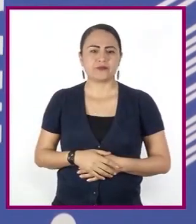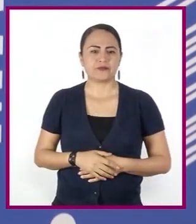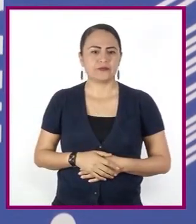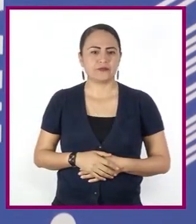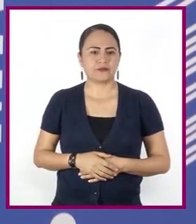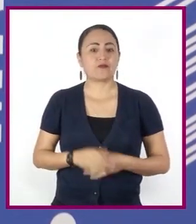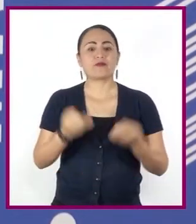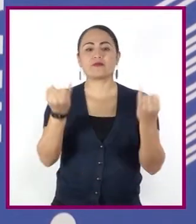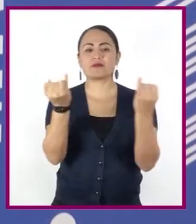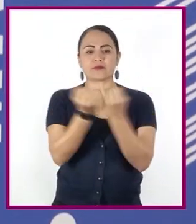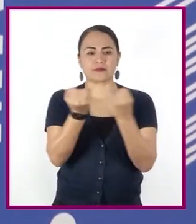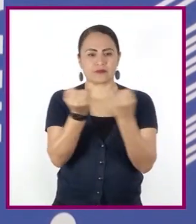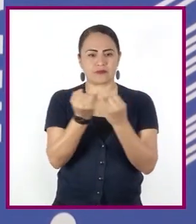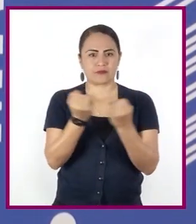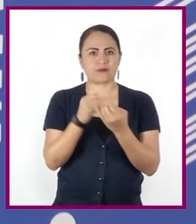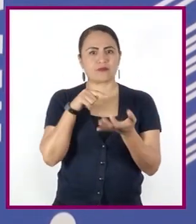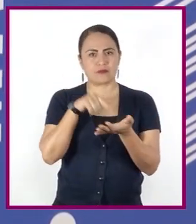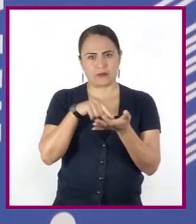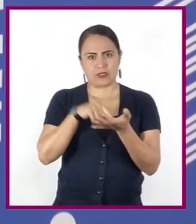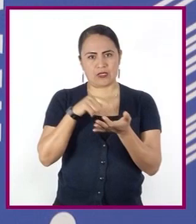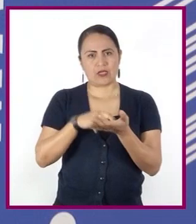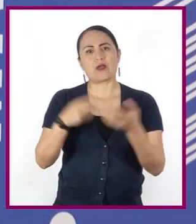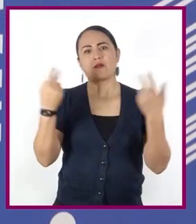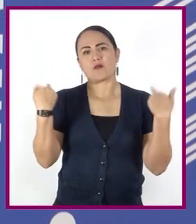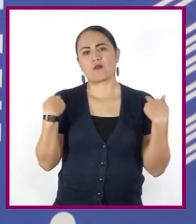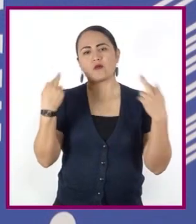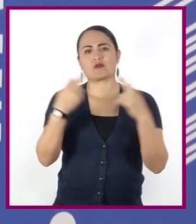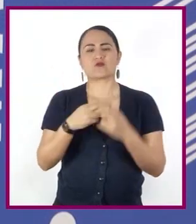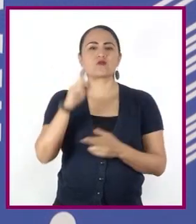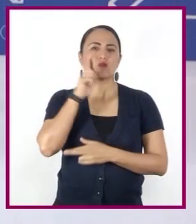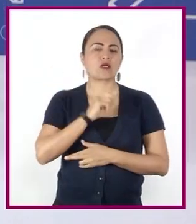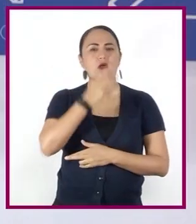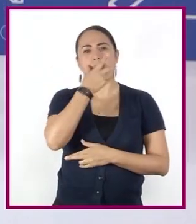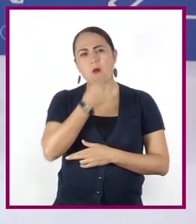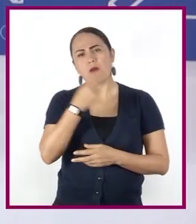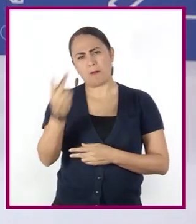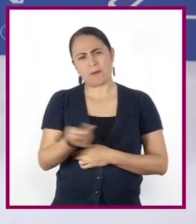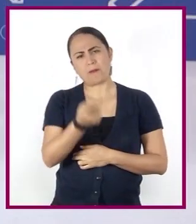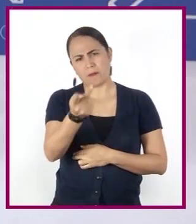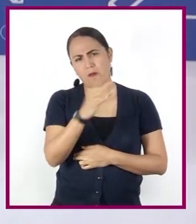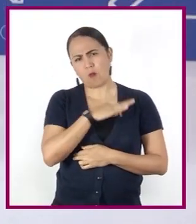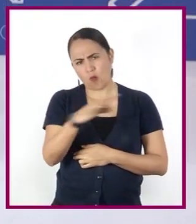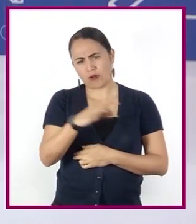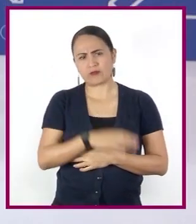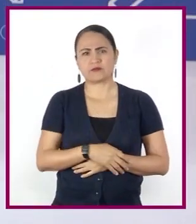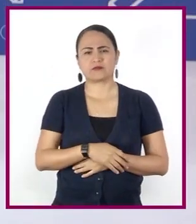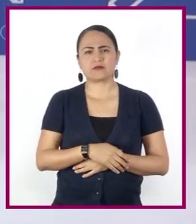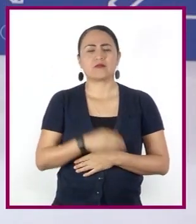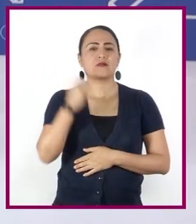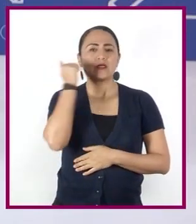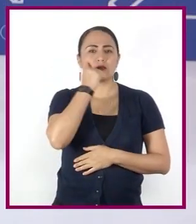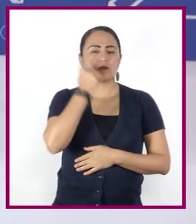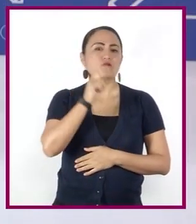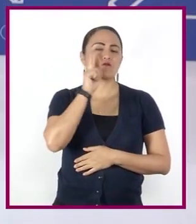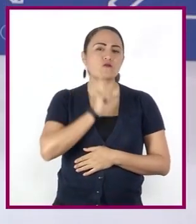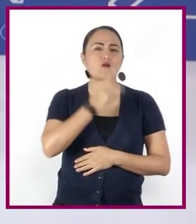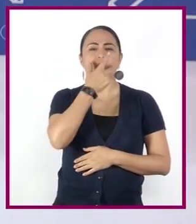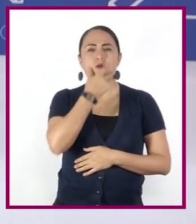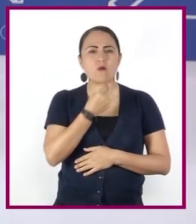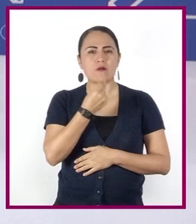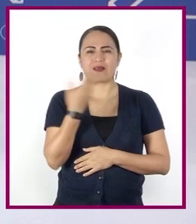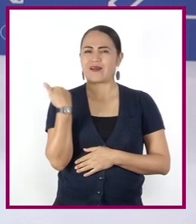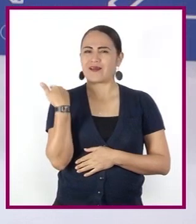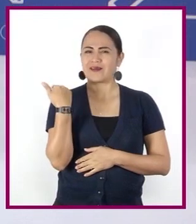por supuesto, consultarlo con su profesora o profesor. Alumnas y alumnos. Como